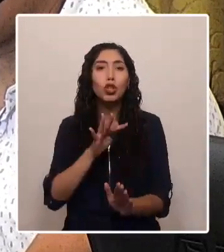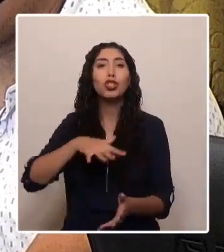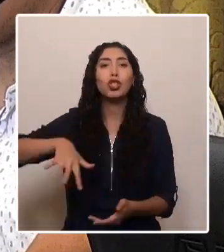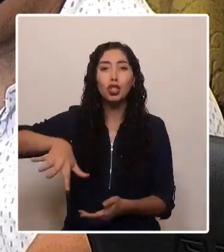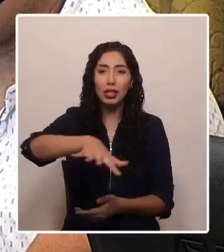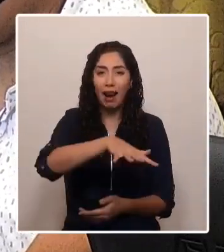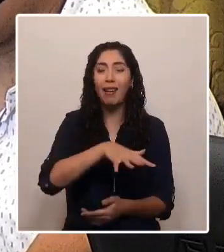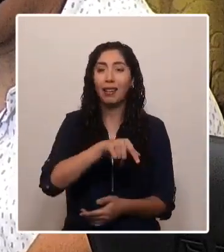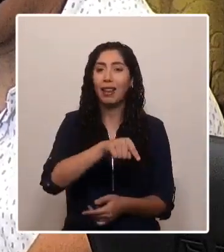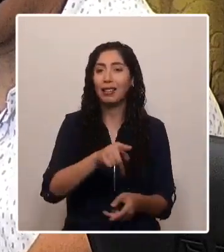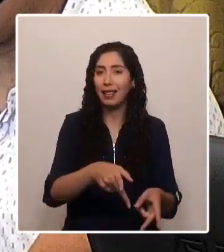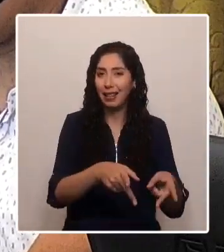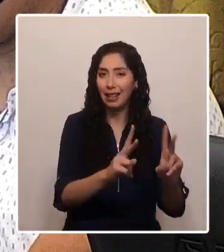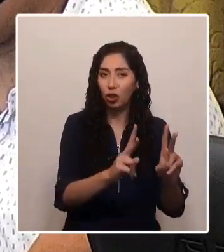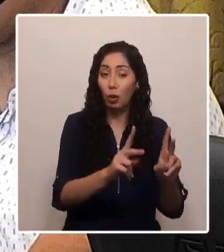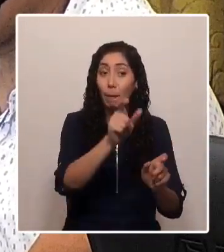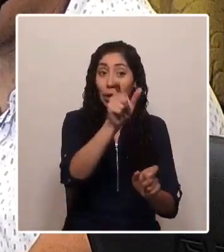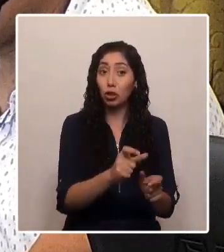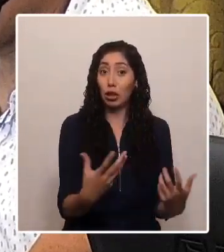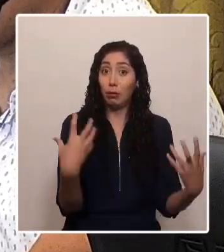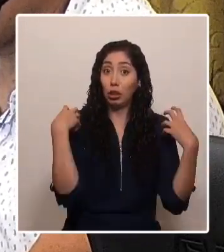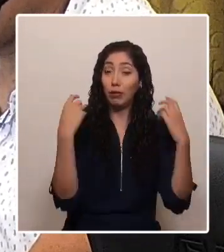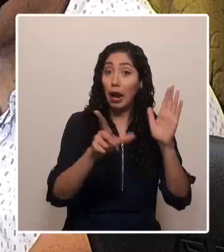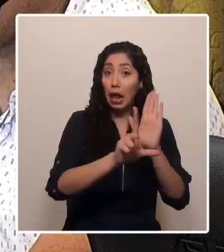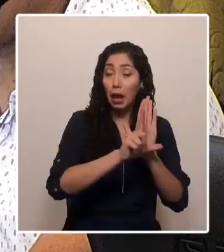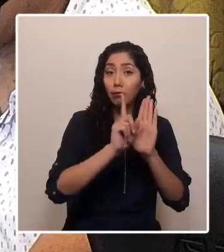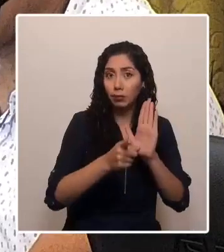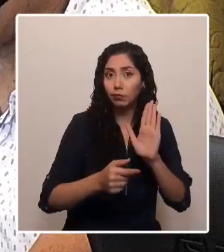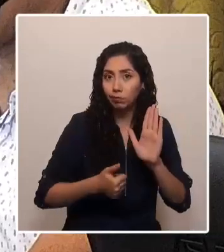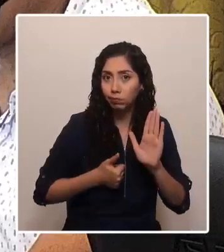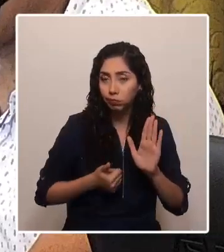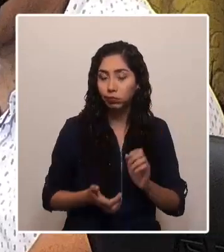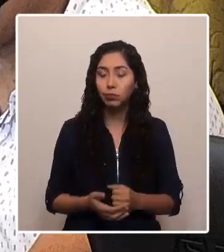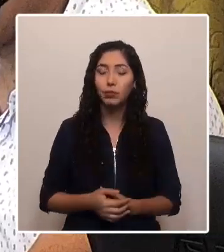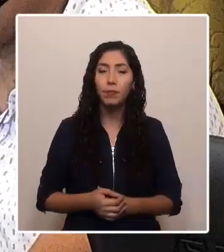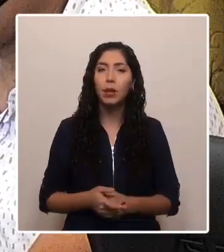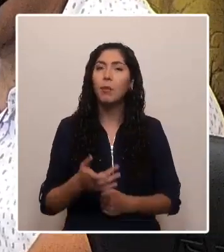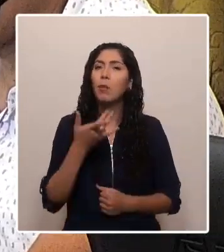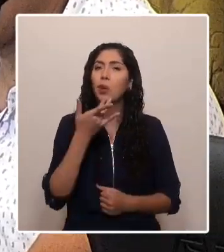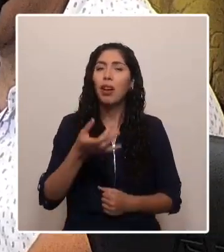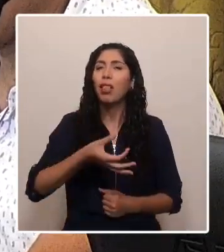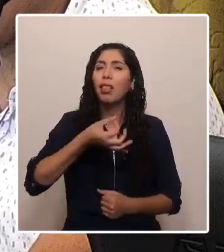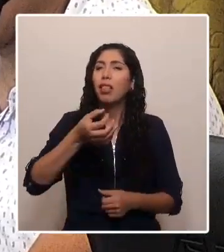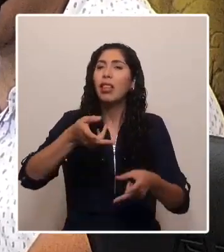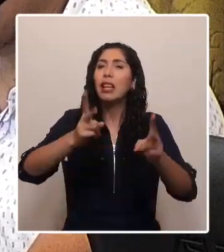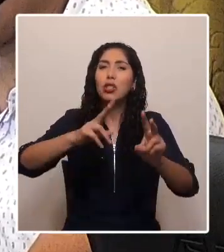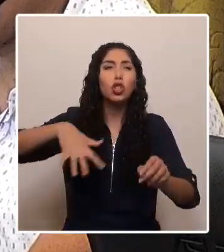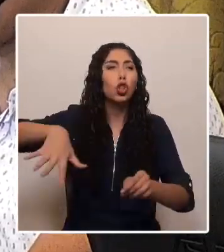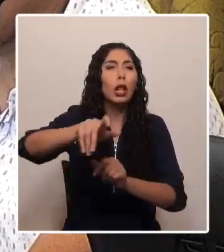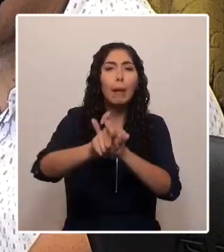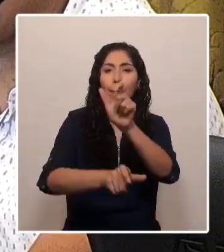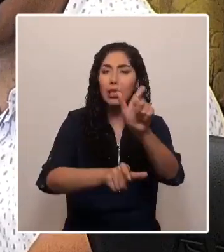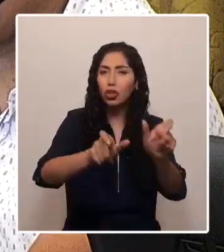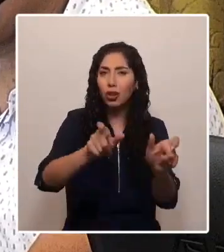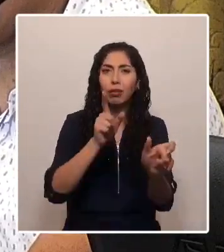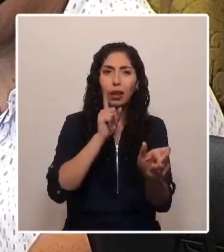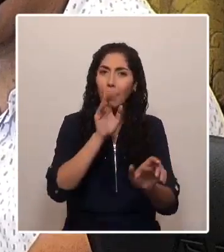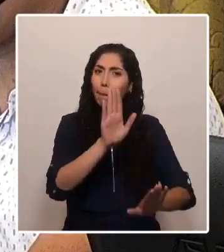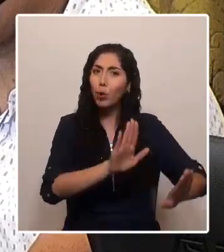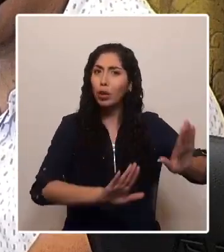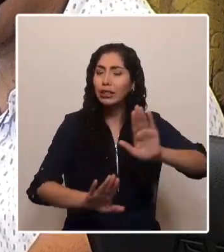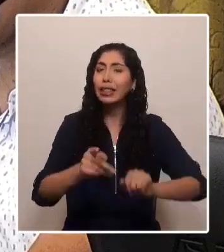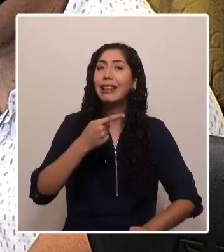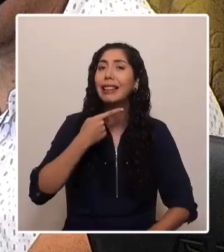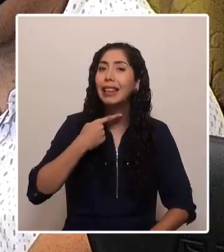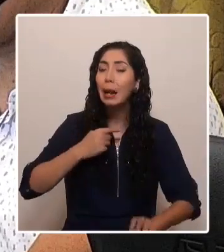que el legislador deberá pormenorizar. ¿Por qué hablar del derecho de toda persona a beneficiarse de la protección de los intereses